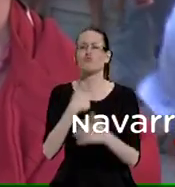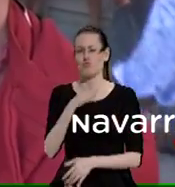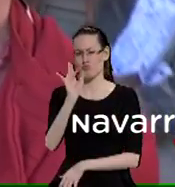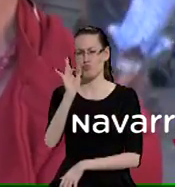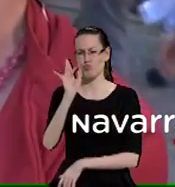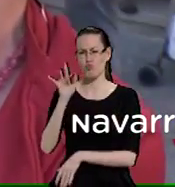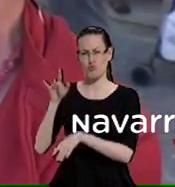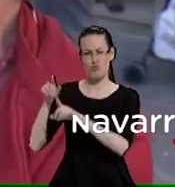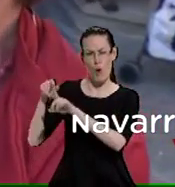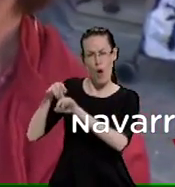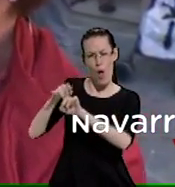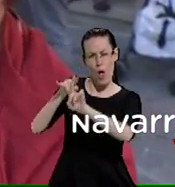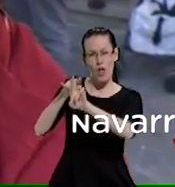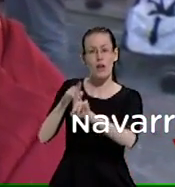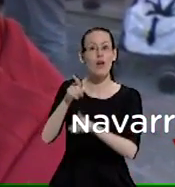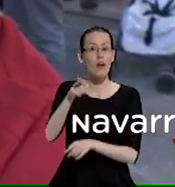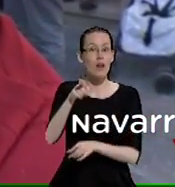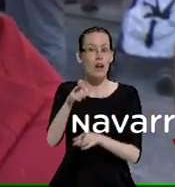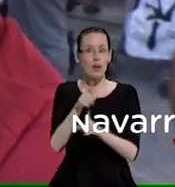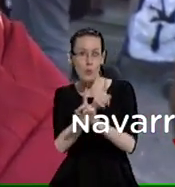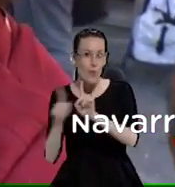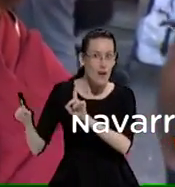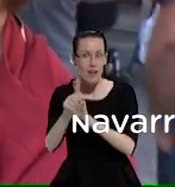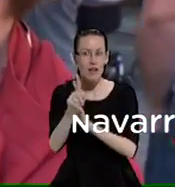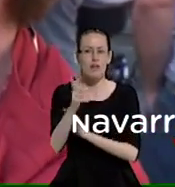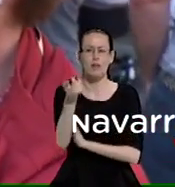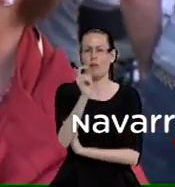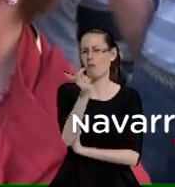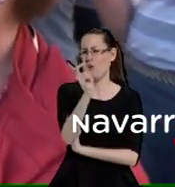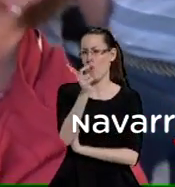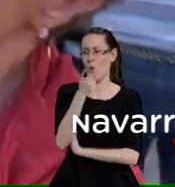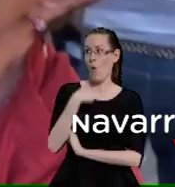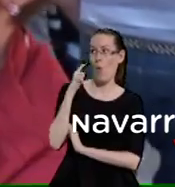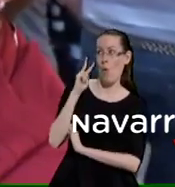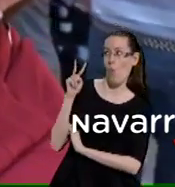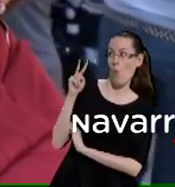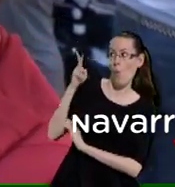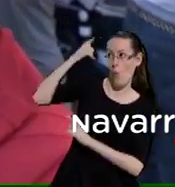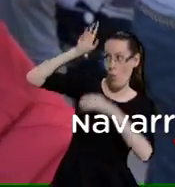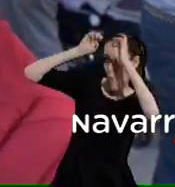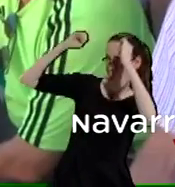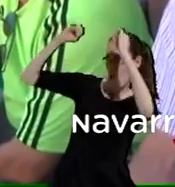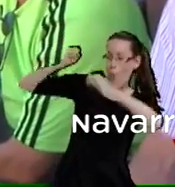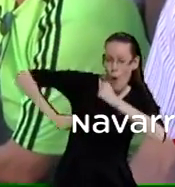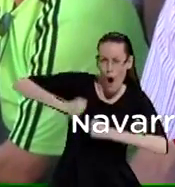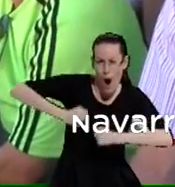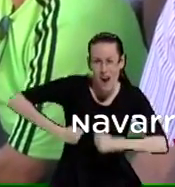¿Y era buena recortando la vaca o no? No. En cuanto veía las cuernos, a correr.